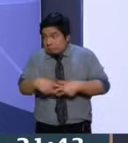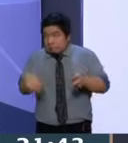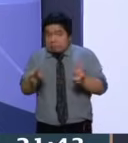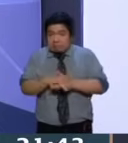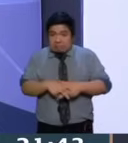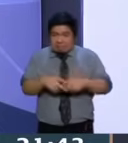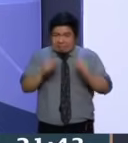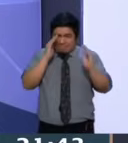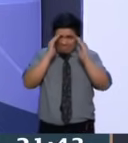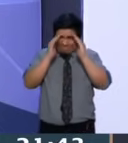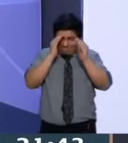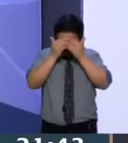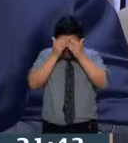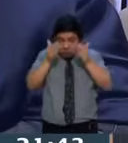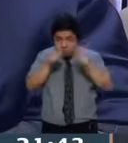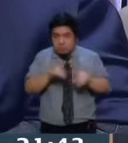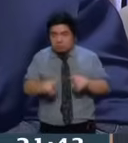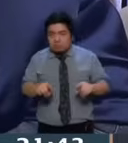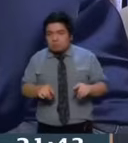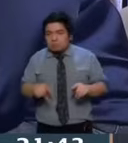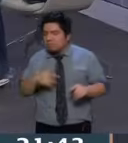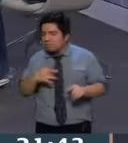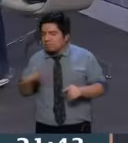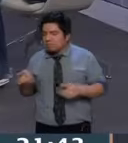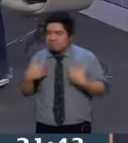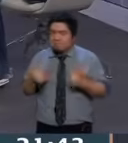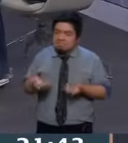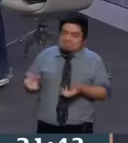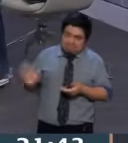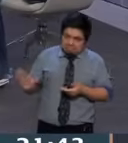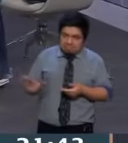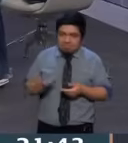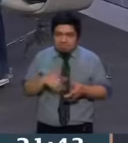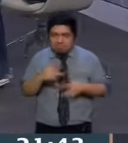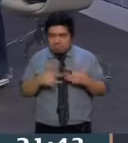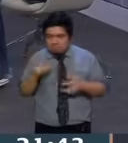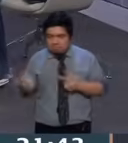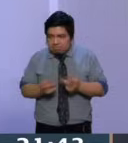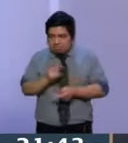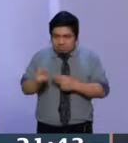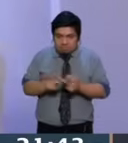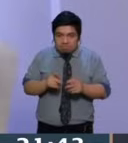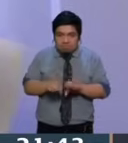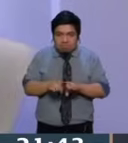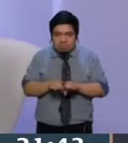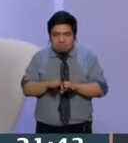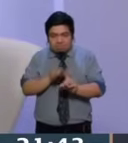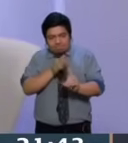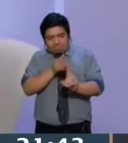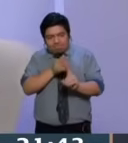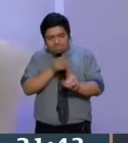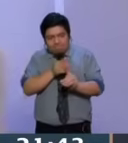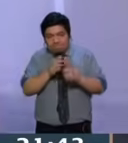que pensar distinto, pues. Pero yo sigo sin entender de verdad, y esto sí, o sea, lo pregunto en pro de que nos clavamos en